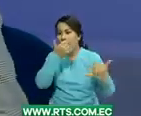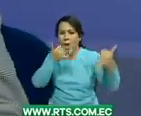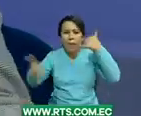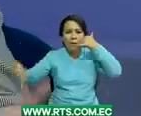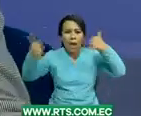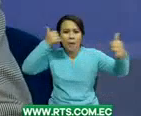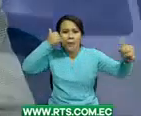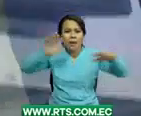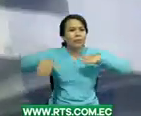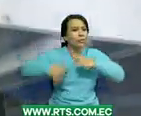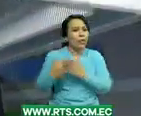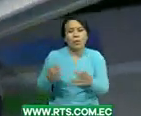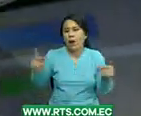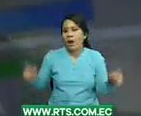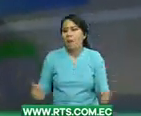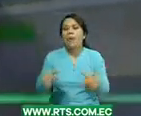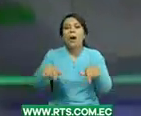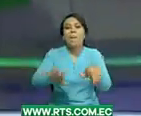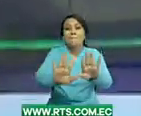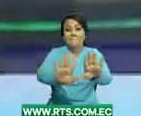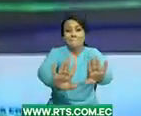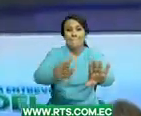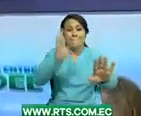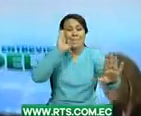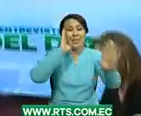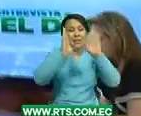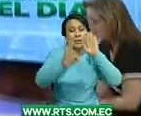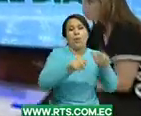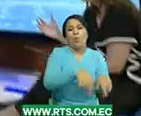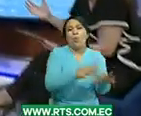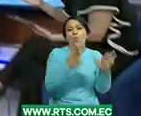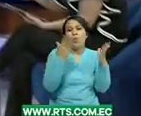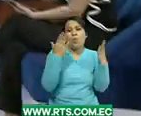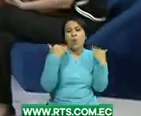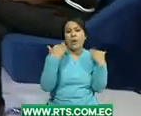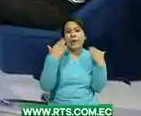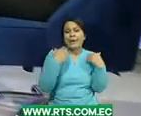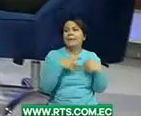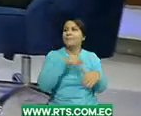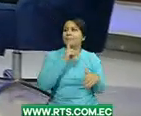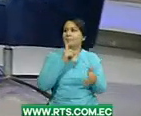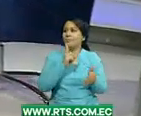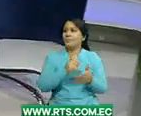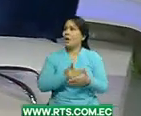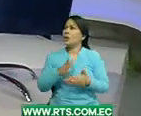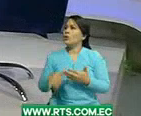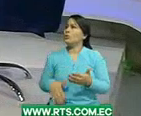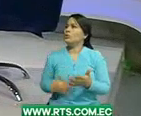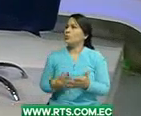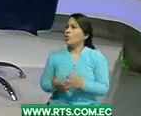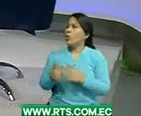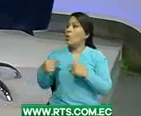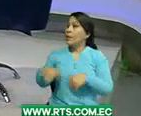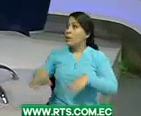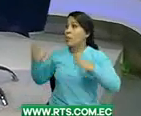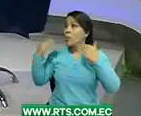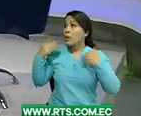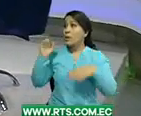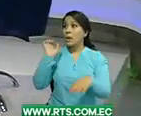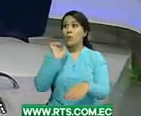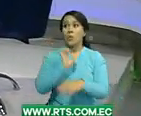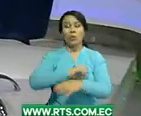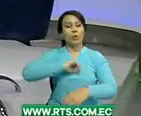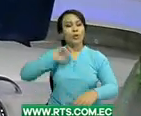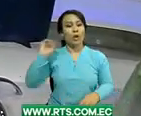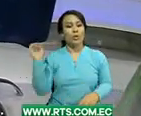Guayaquil. En el caso bomberos específico de Guayaquil, que usted lo cita, sin duda, el clamor generalizado, y no solamente de Guayaquil, del Ecuador en